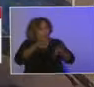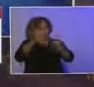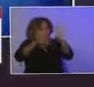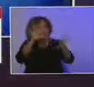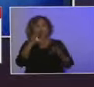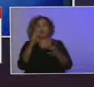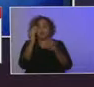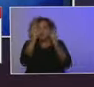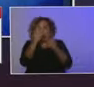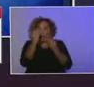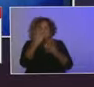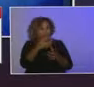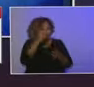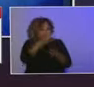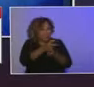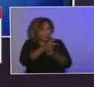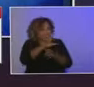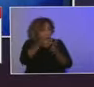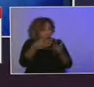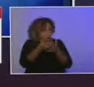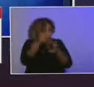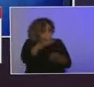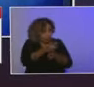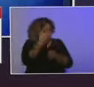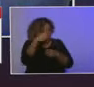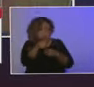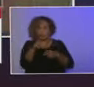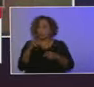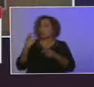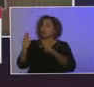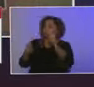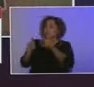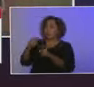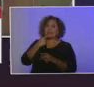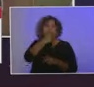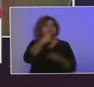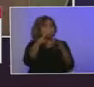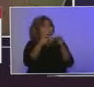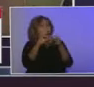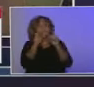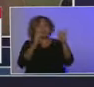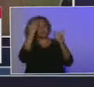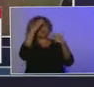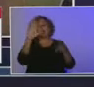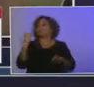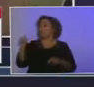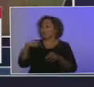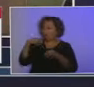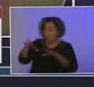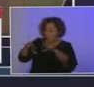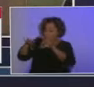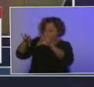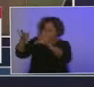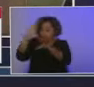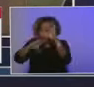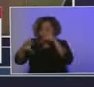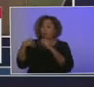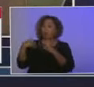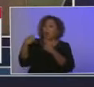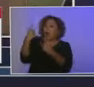Cuando hablábamos ahorita me dijiste conseguir toda esta información bien difícil porque nadie sabe nada. La información nosotros la estamos pidiendo